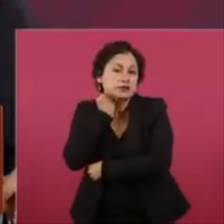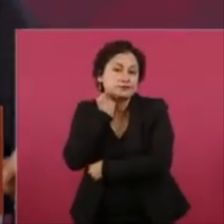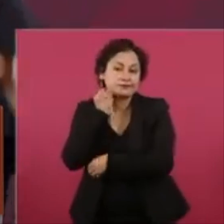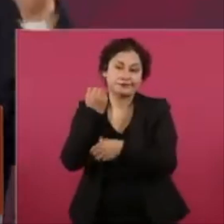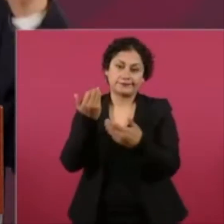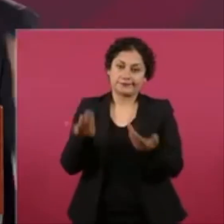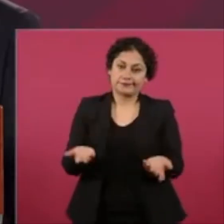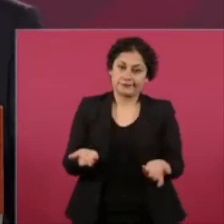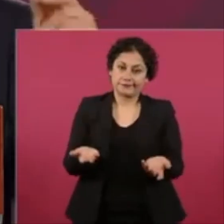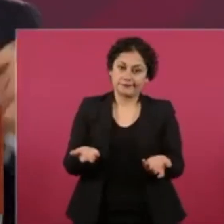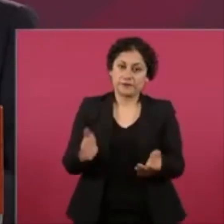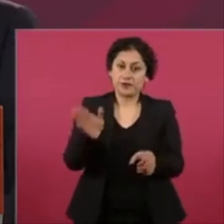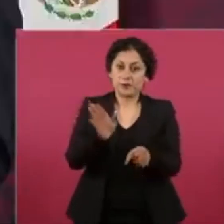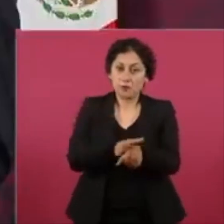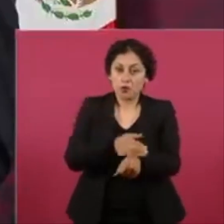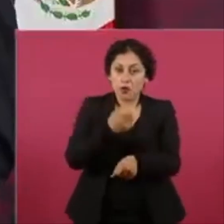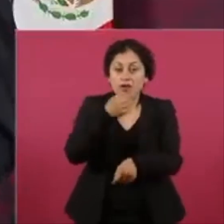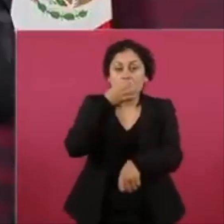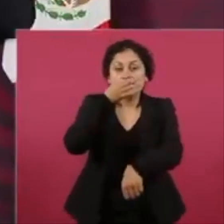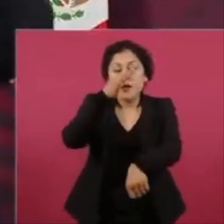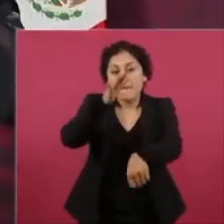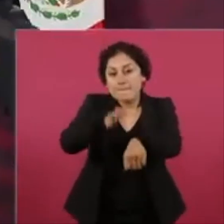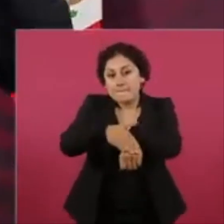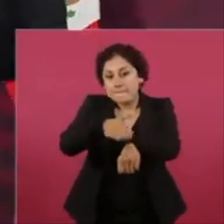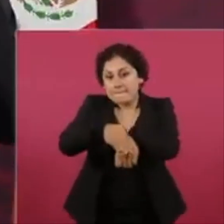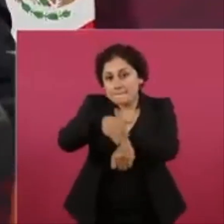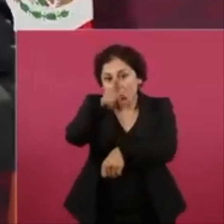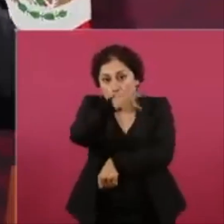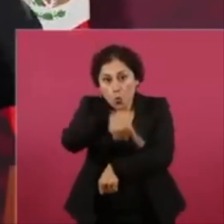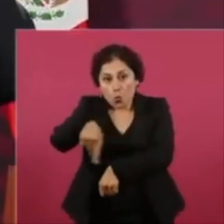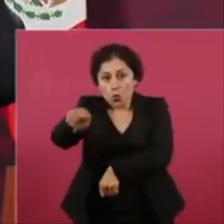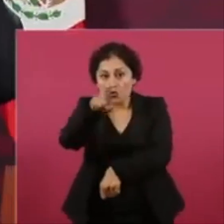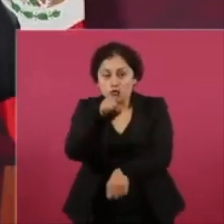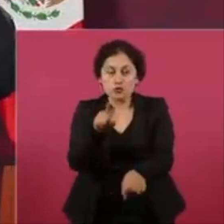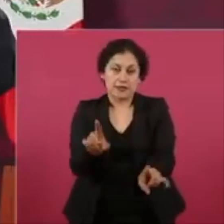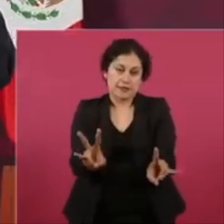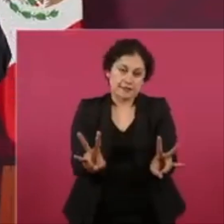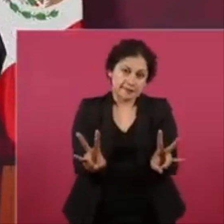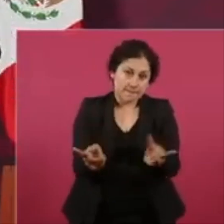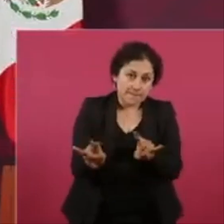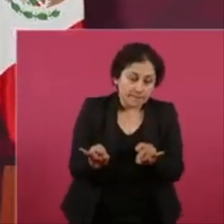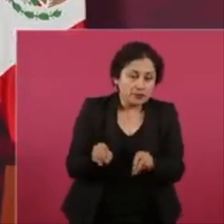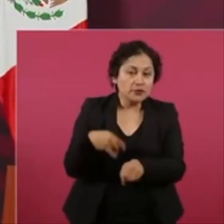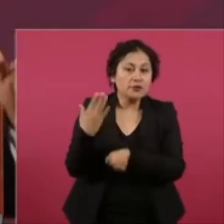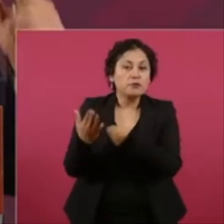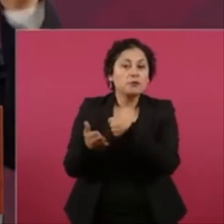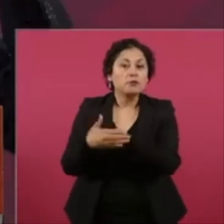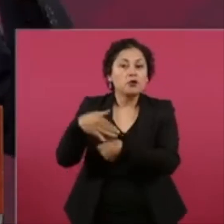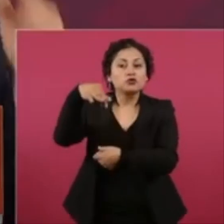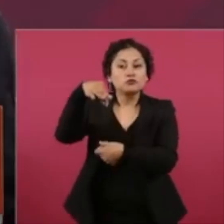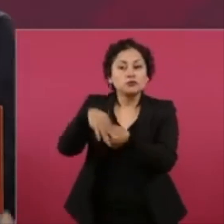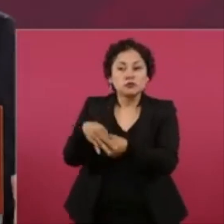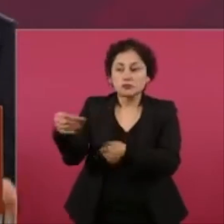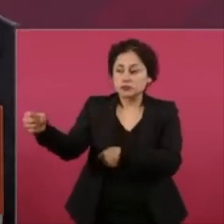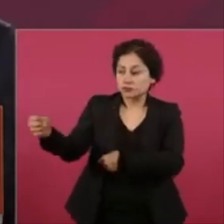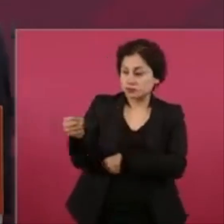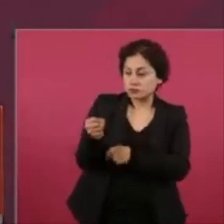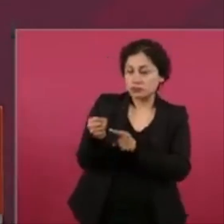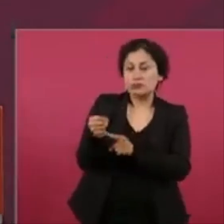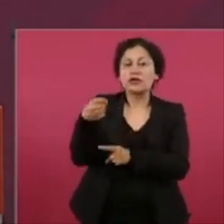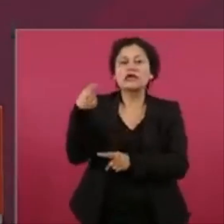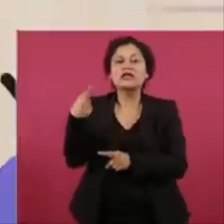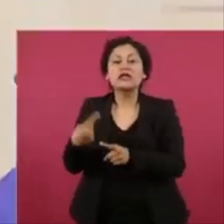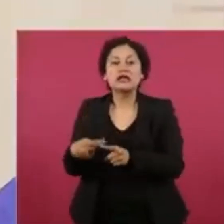elección del año próximo, no solo para elegir a la presidenta, al presidente,